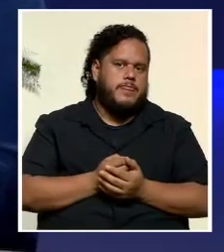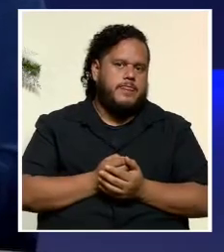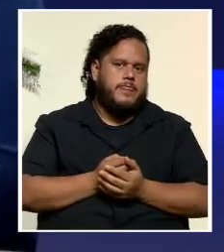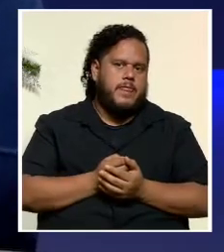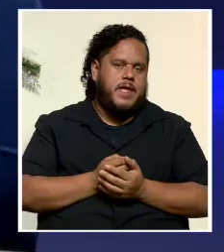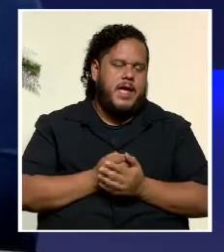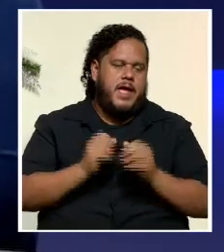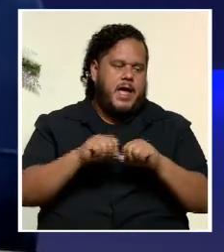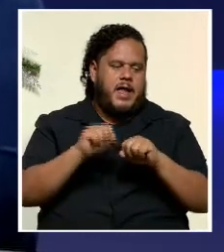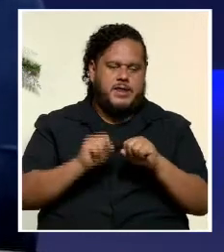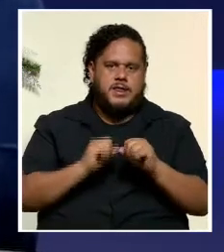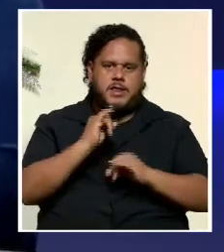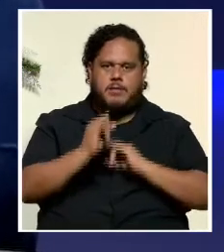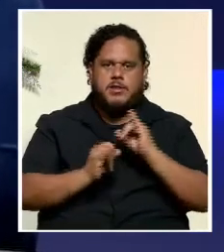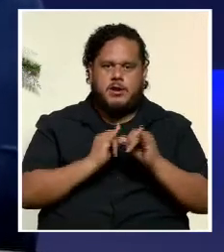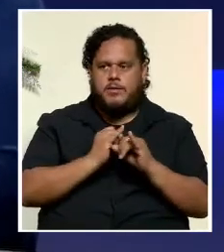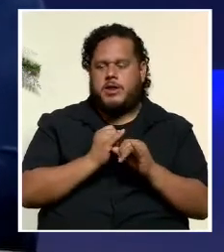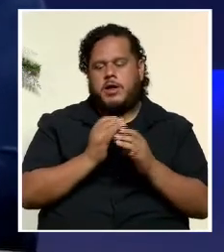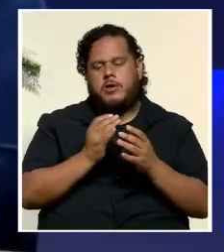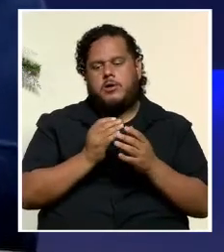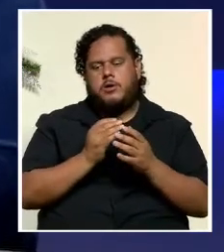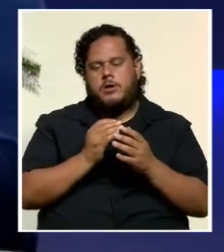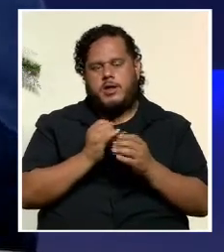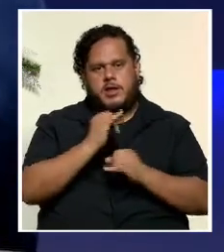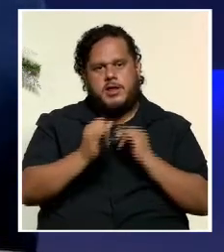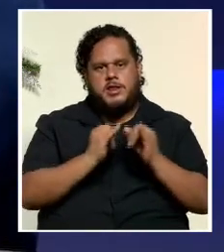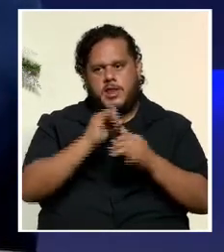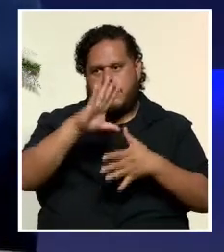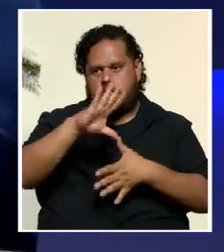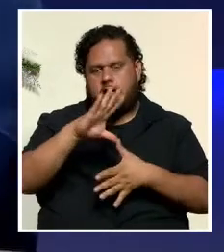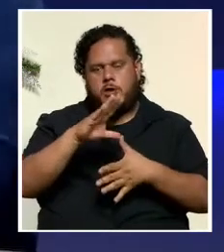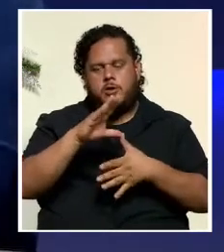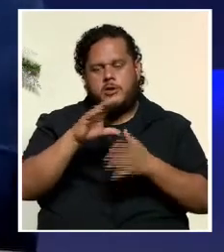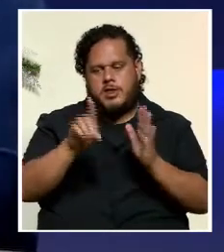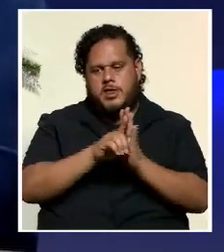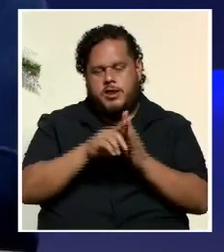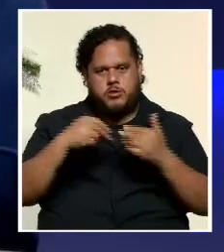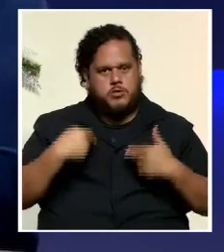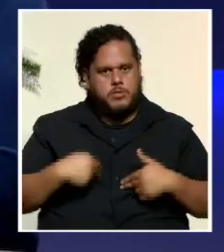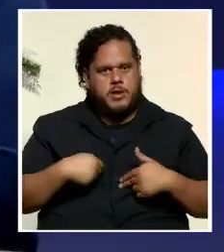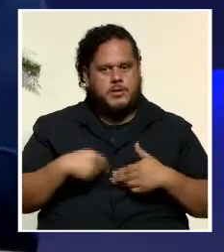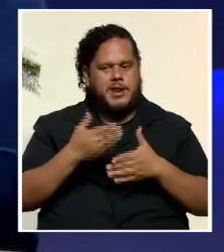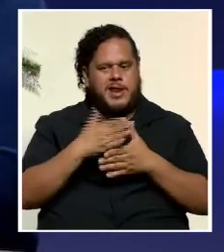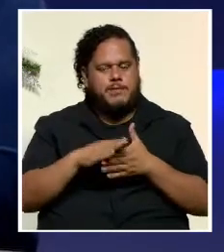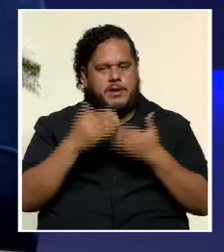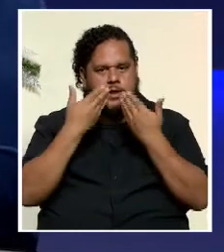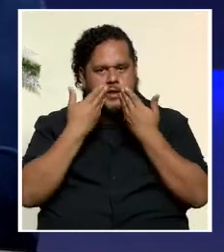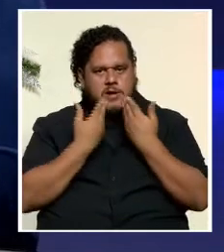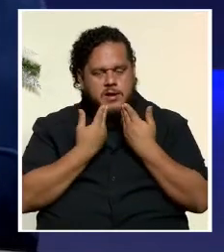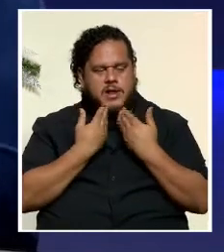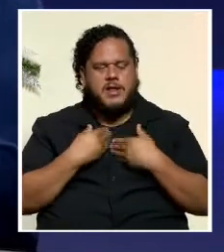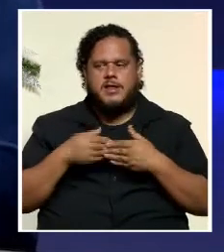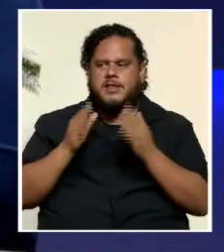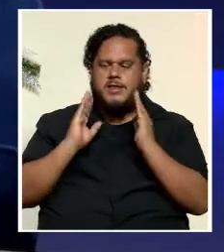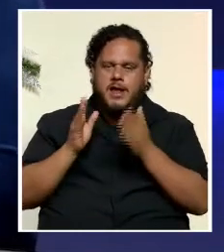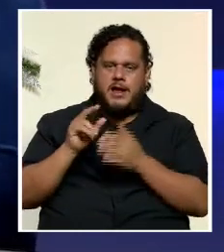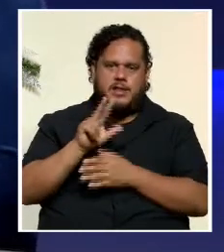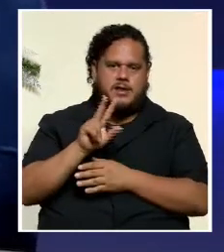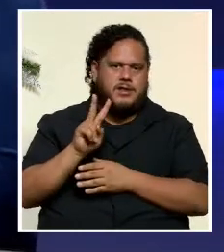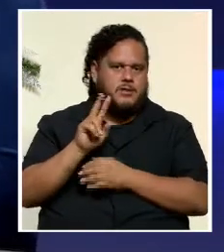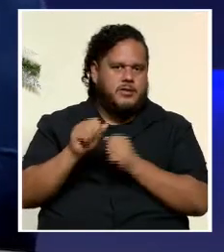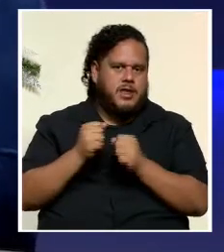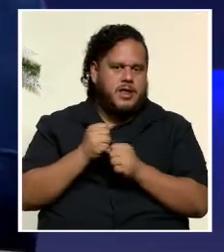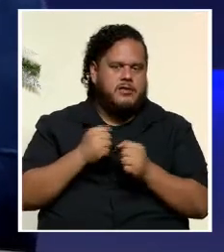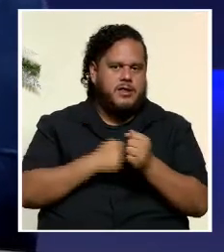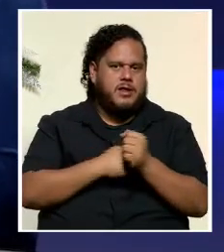al sistema interamericano de derechos humanos. Y la parte triste pues es la parte de dejar 32 años en la